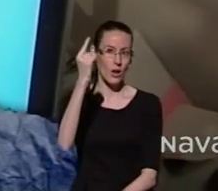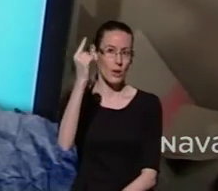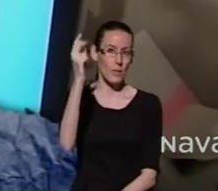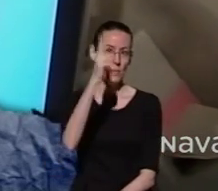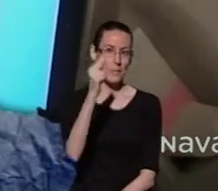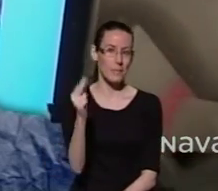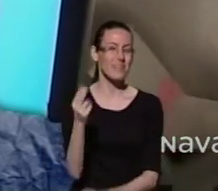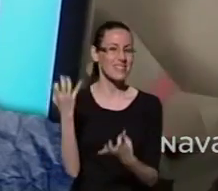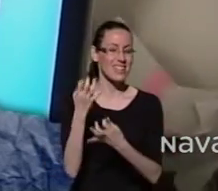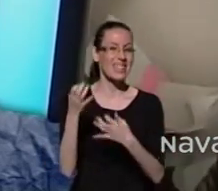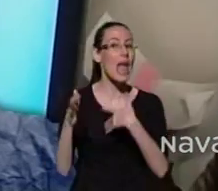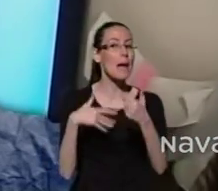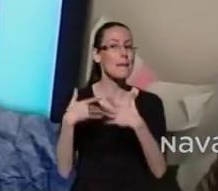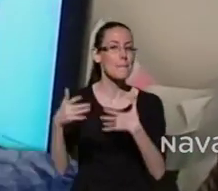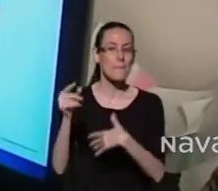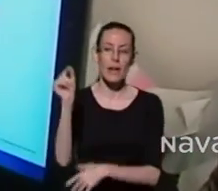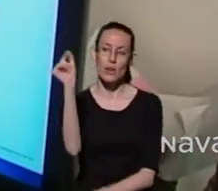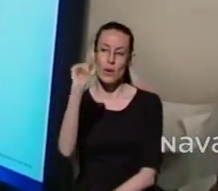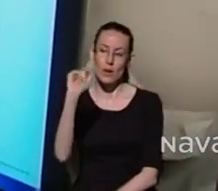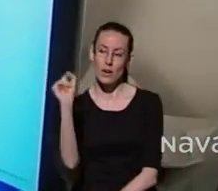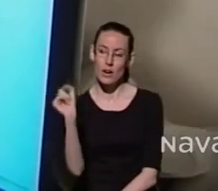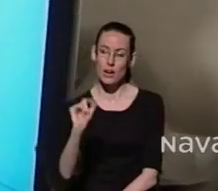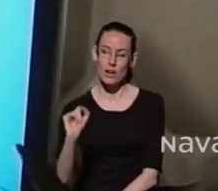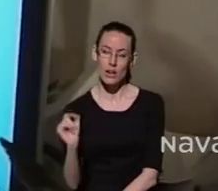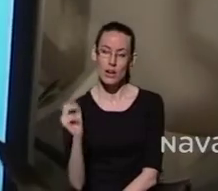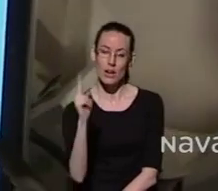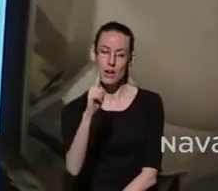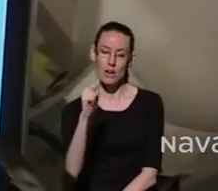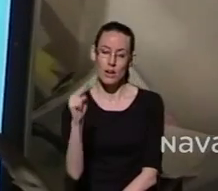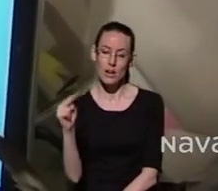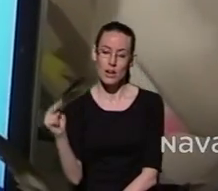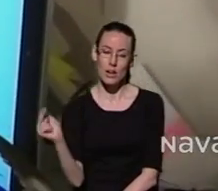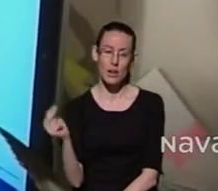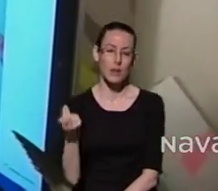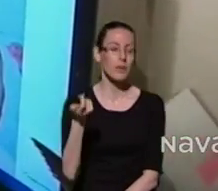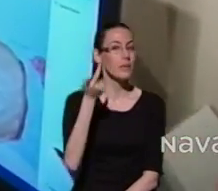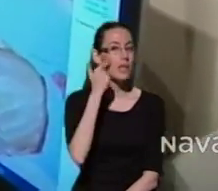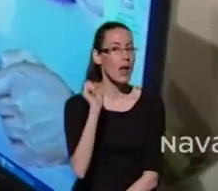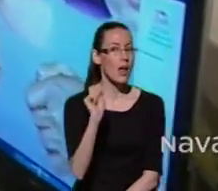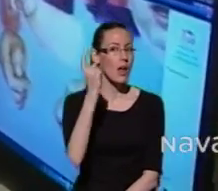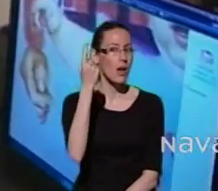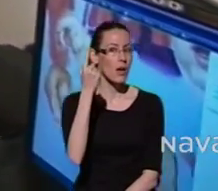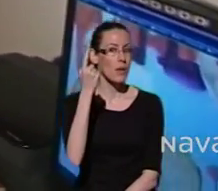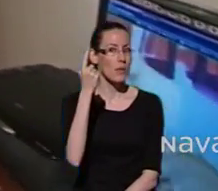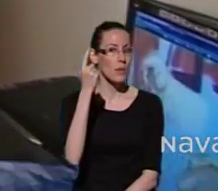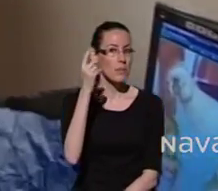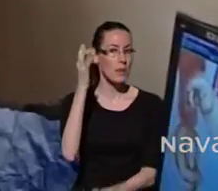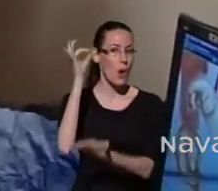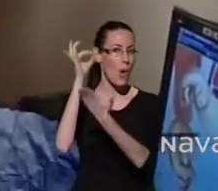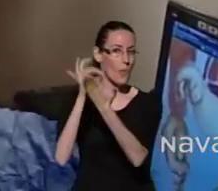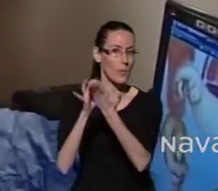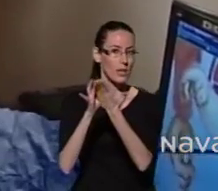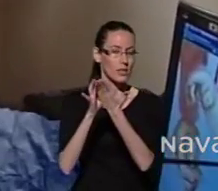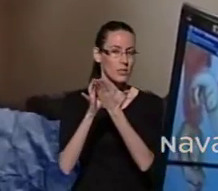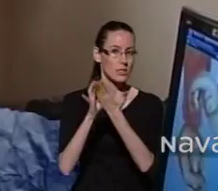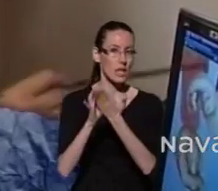las manos. No voy a pretender, esta es la mancha, primeramente, o sea, no voy a pretender de primera mano